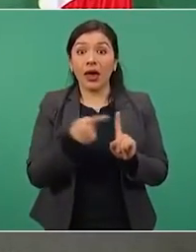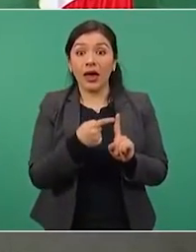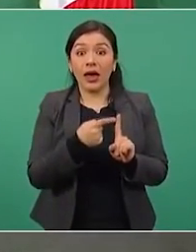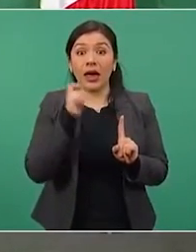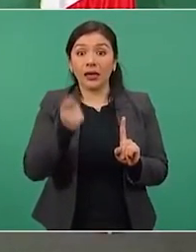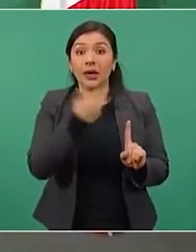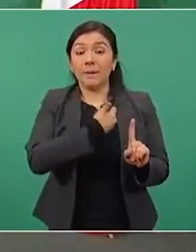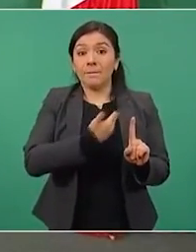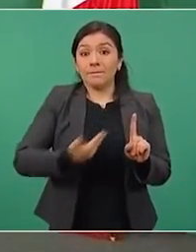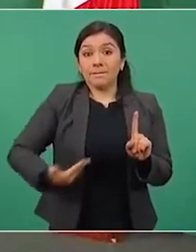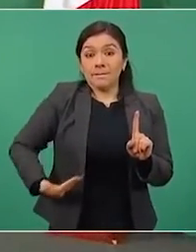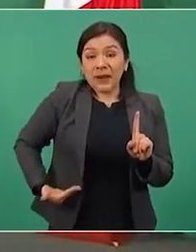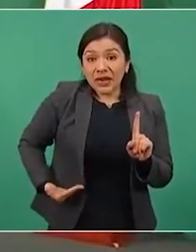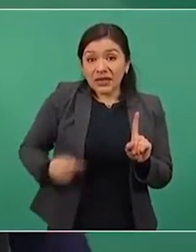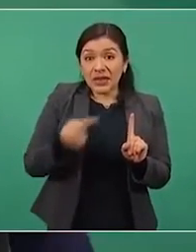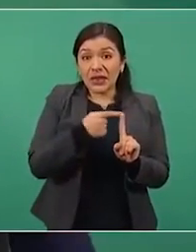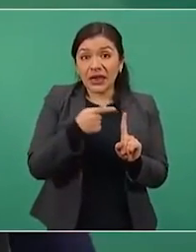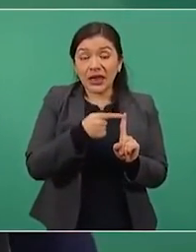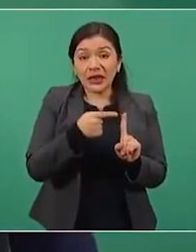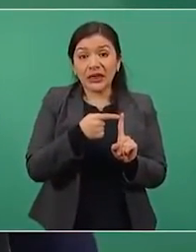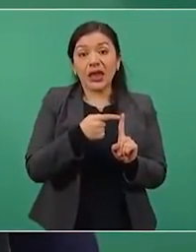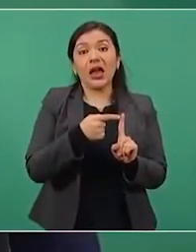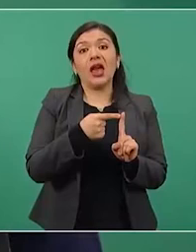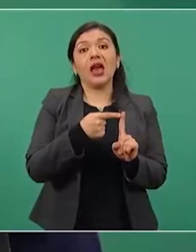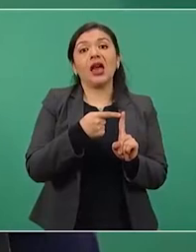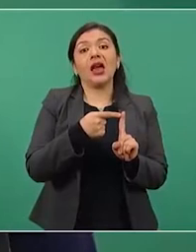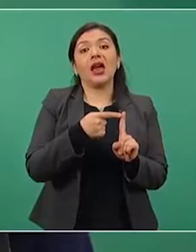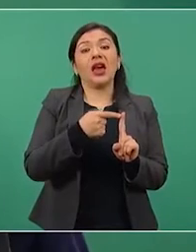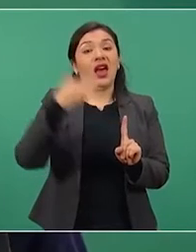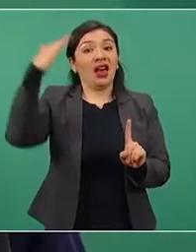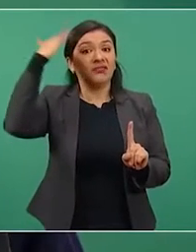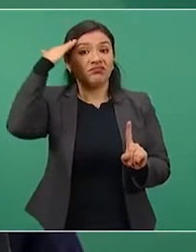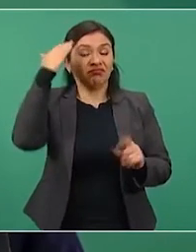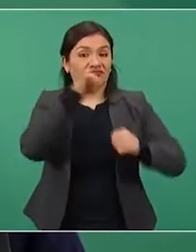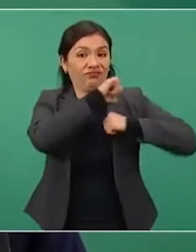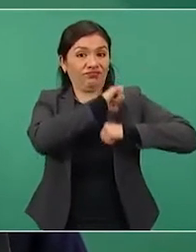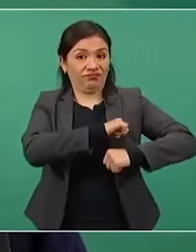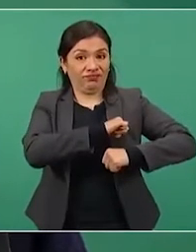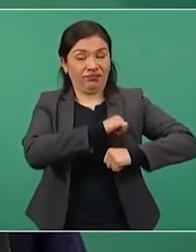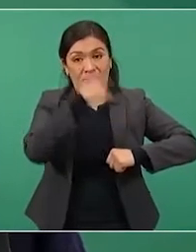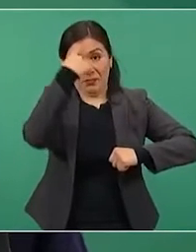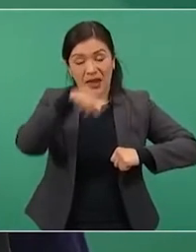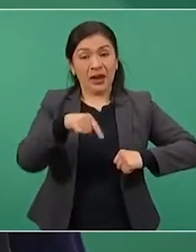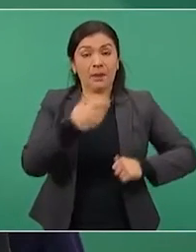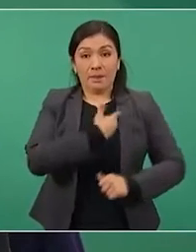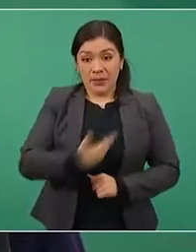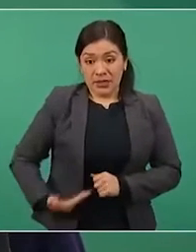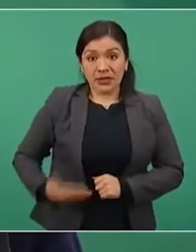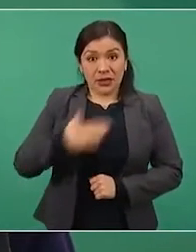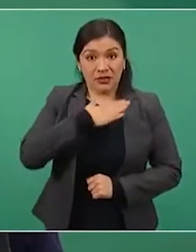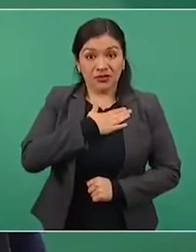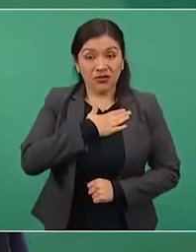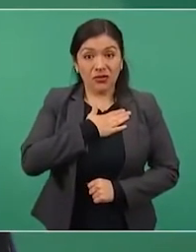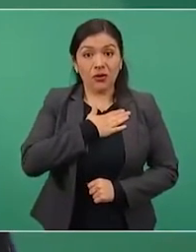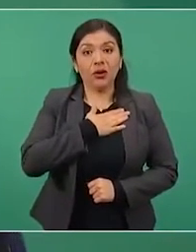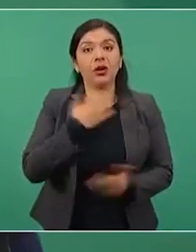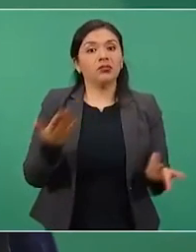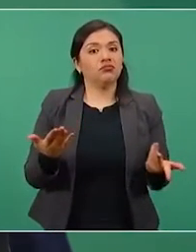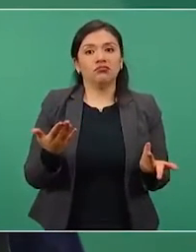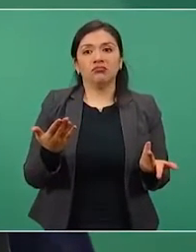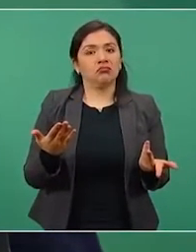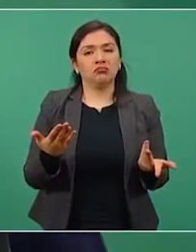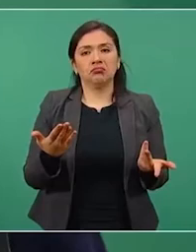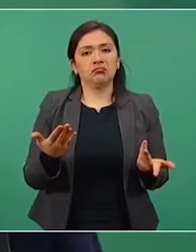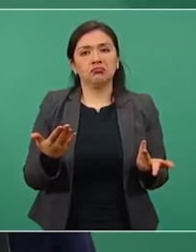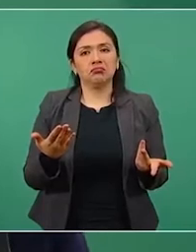presidente al titular del Poder Ejecutivo, nosotros estamos